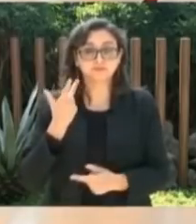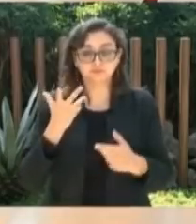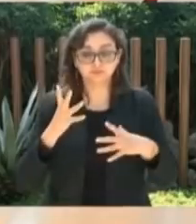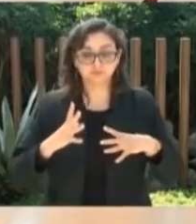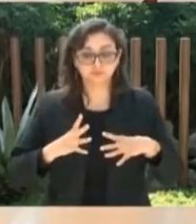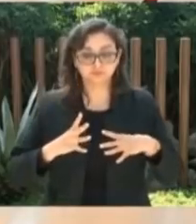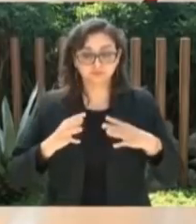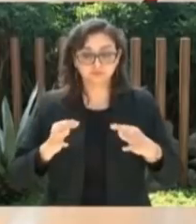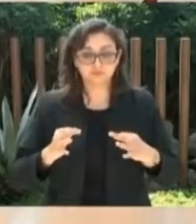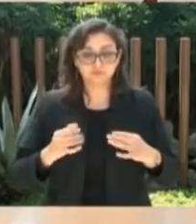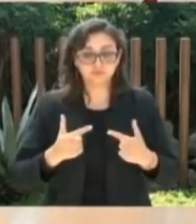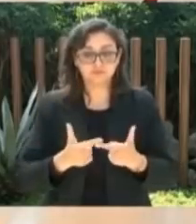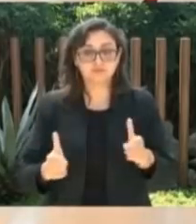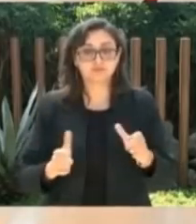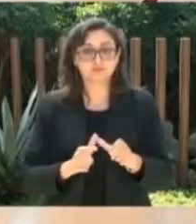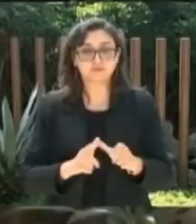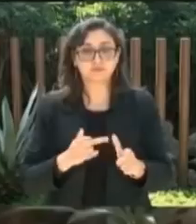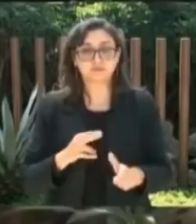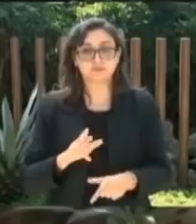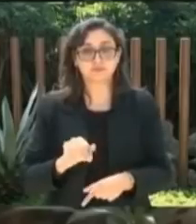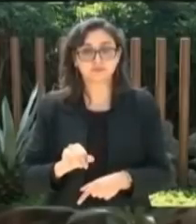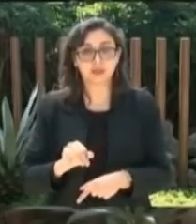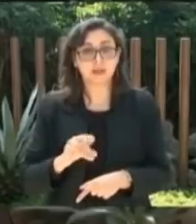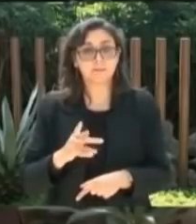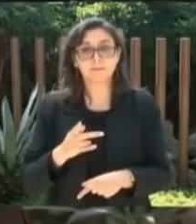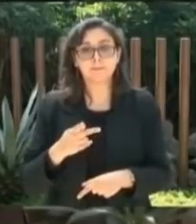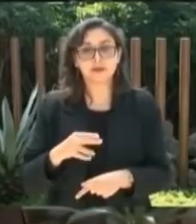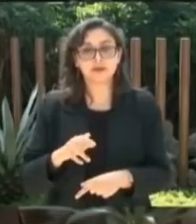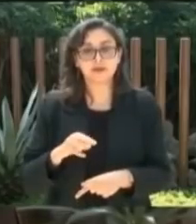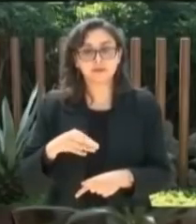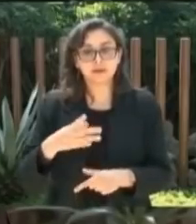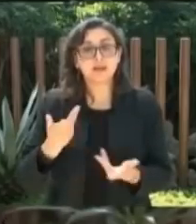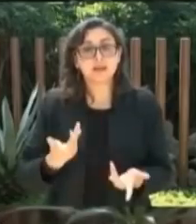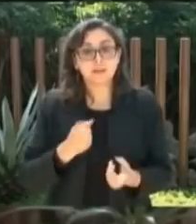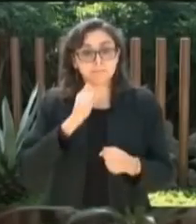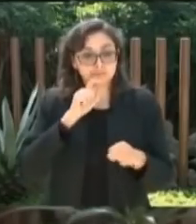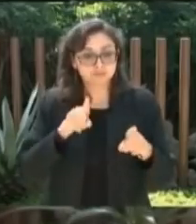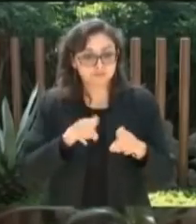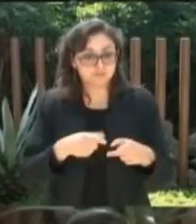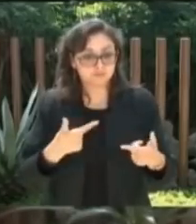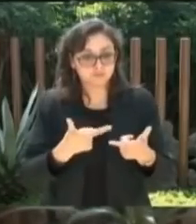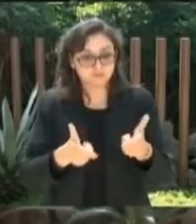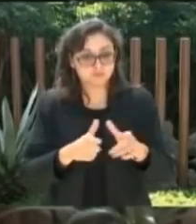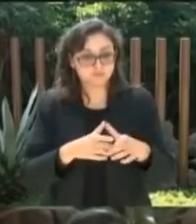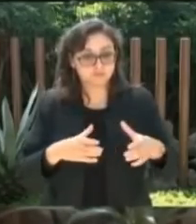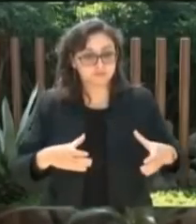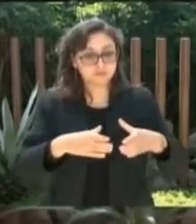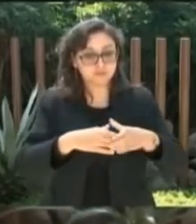la Revolución Mexicana, los sectores de ese partido.